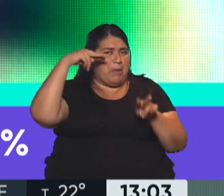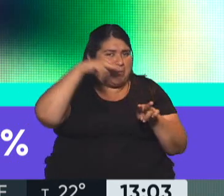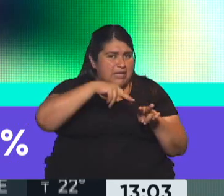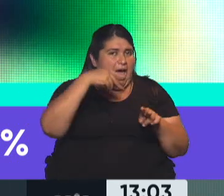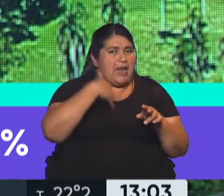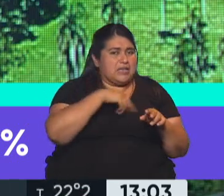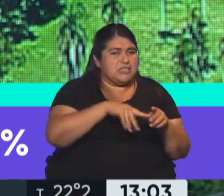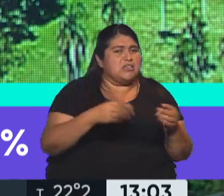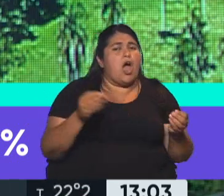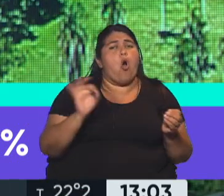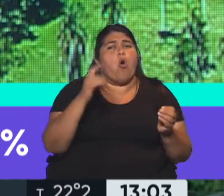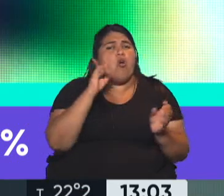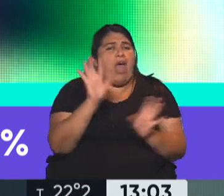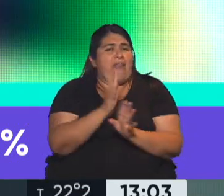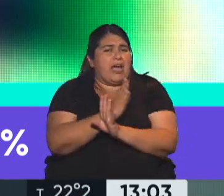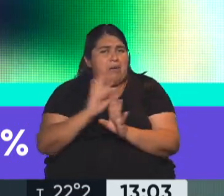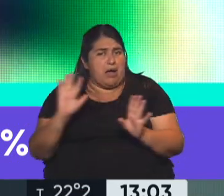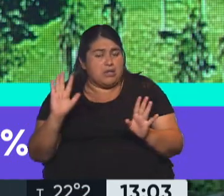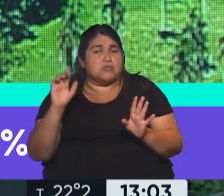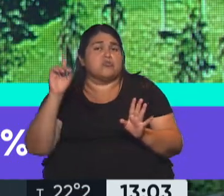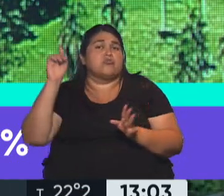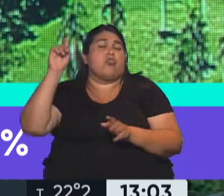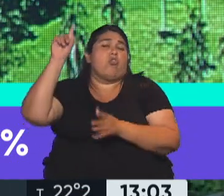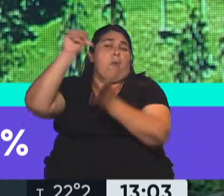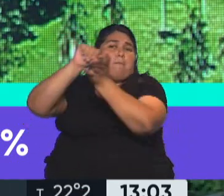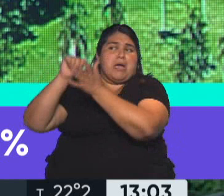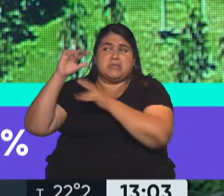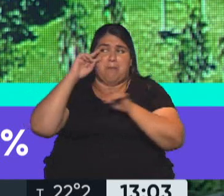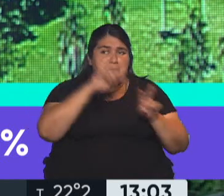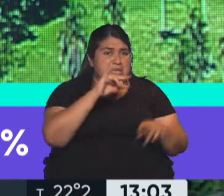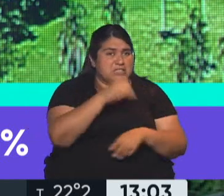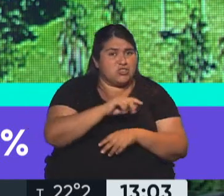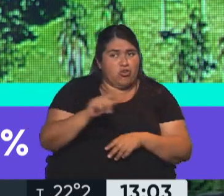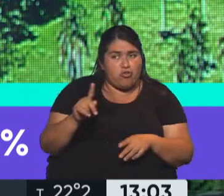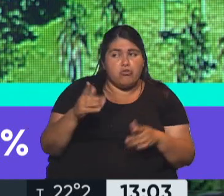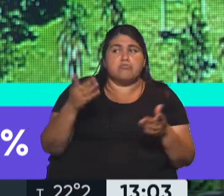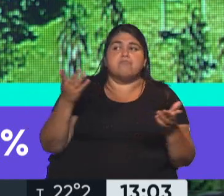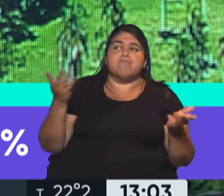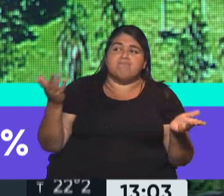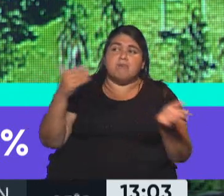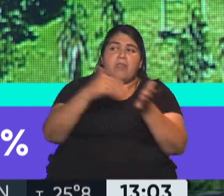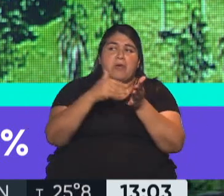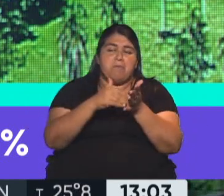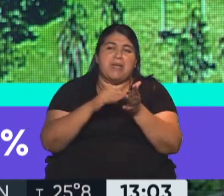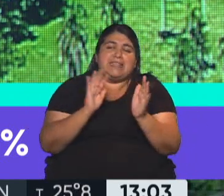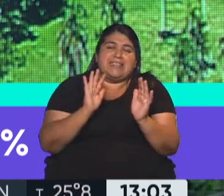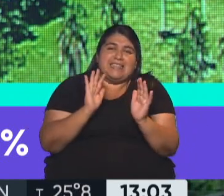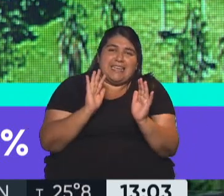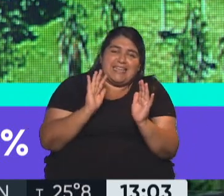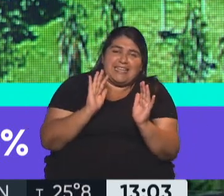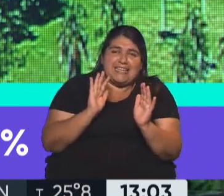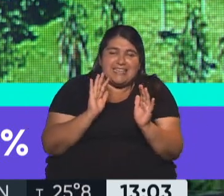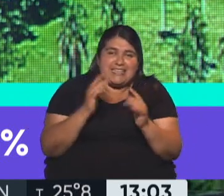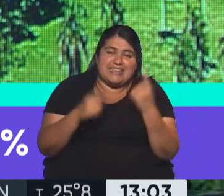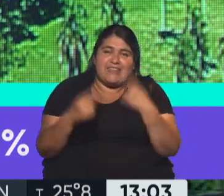nada que ver? Es decir, ¿un organismo internacional se fija en esto? Sí, a ver, si bien el Fondo Monetario Internacional es un mosaico de